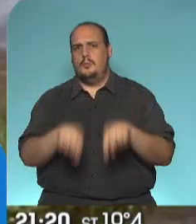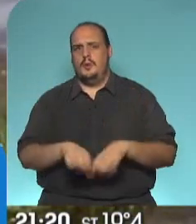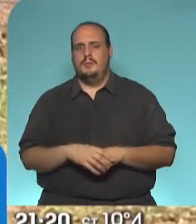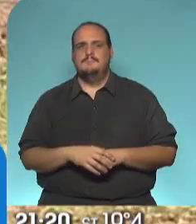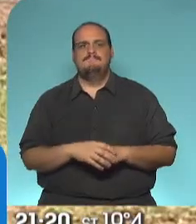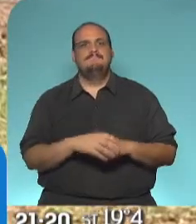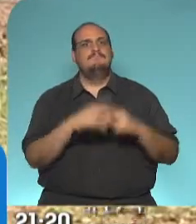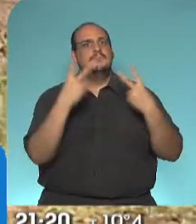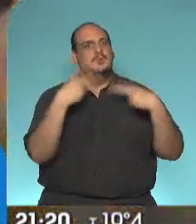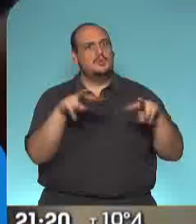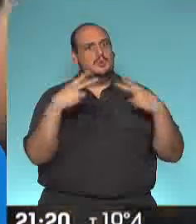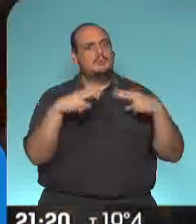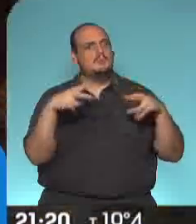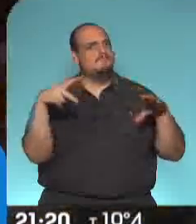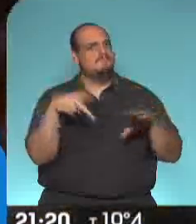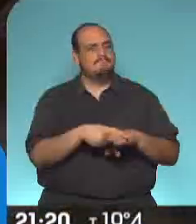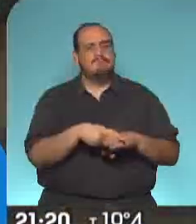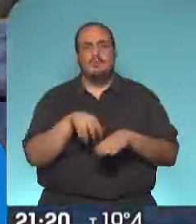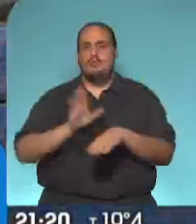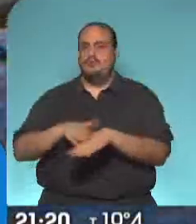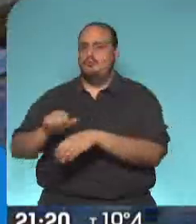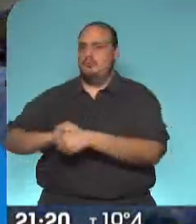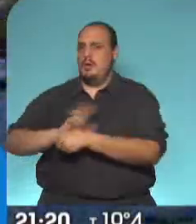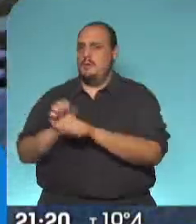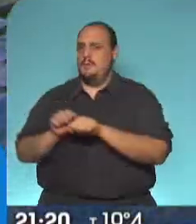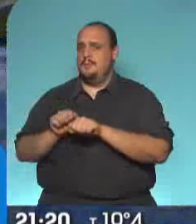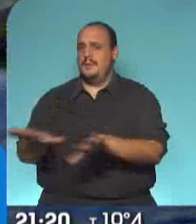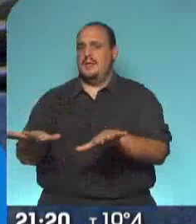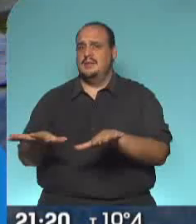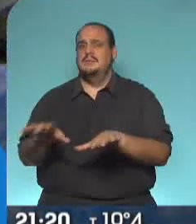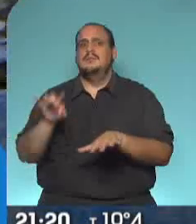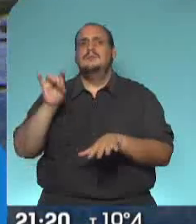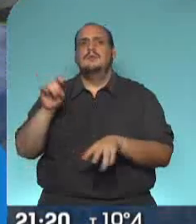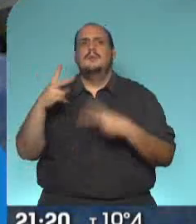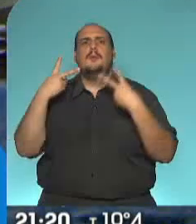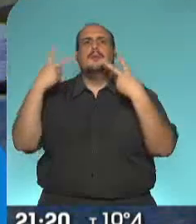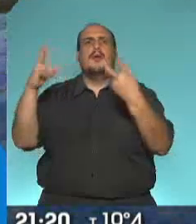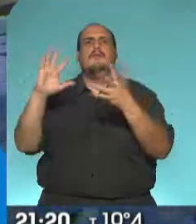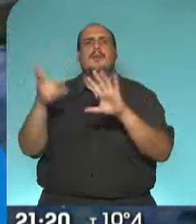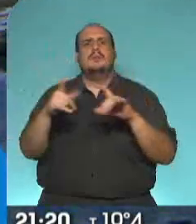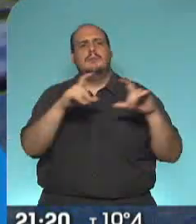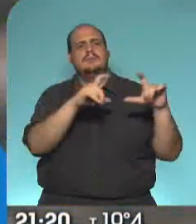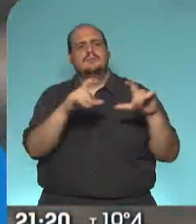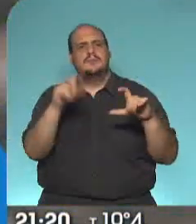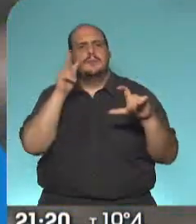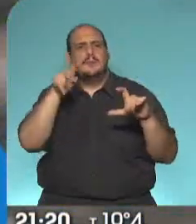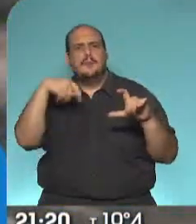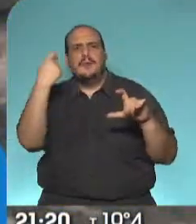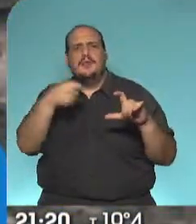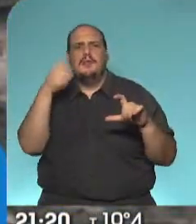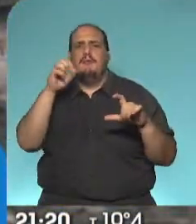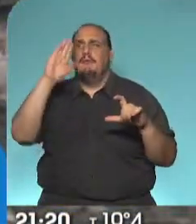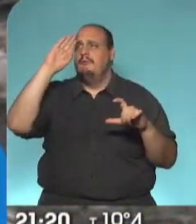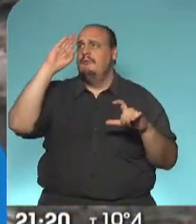paralizada por la pandemia nos queda viajar con relatos de otros a través de podcast vídeos o